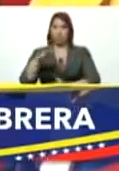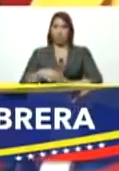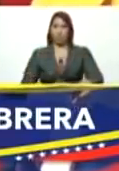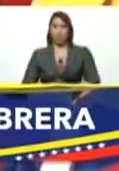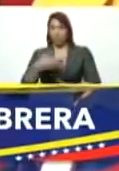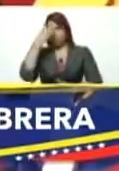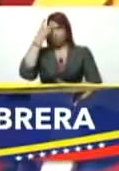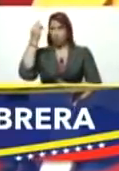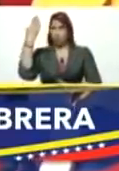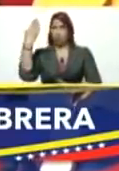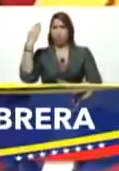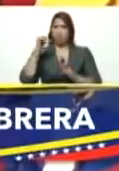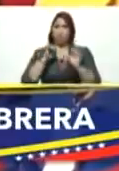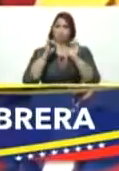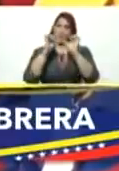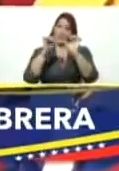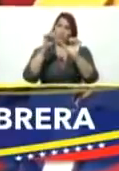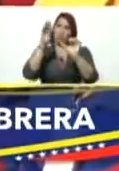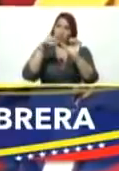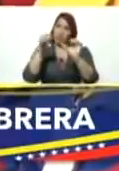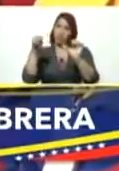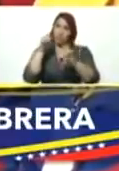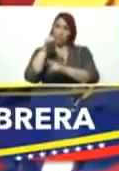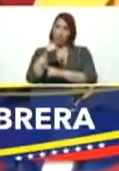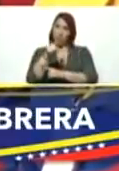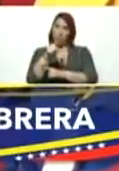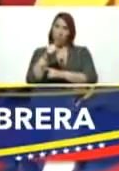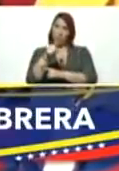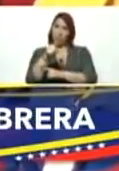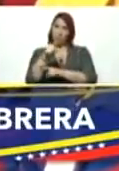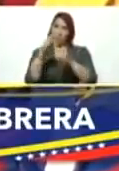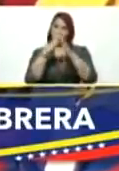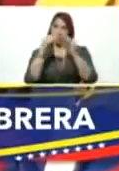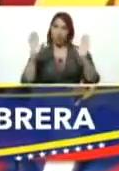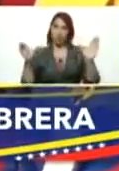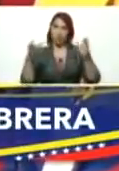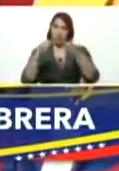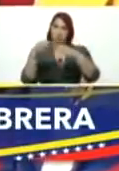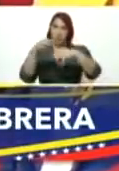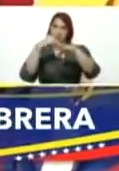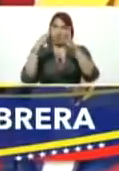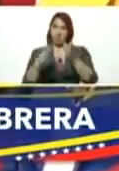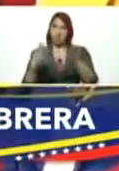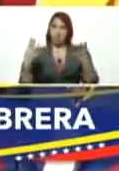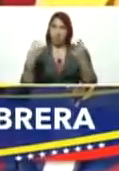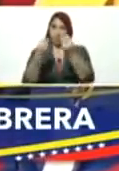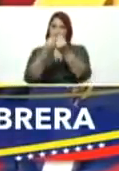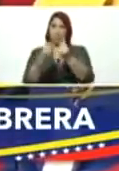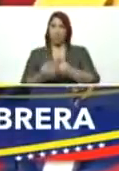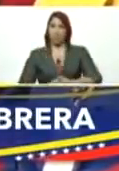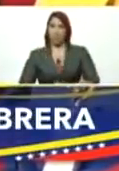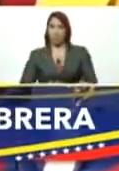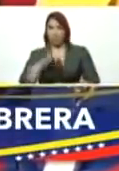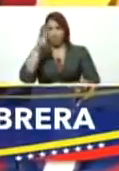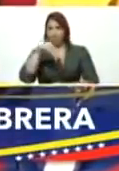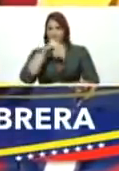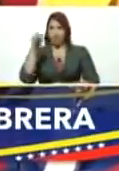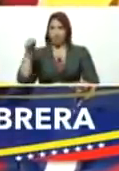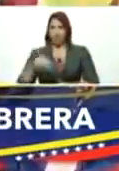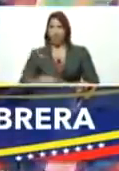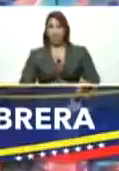dios te siga bendiciendo a ti y hace todo tren ministerial que te acompaña bendiciones